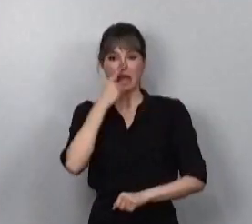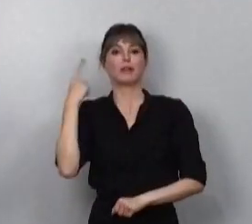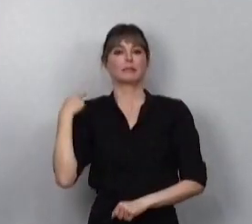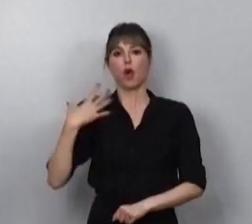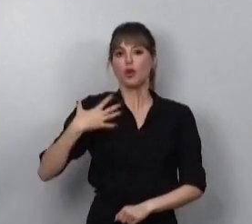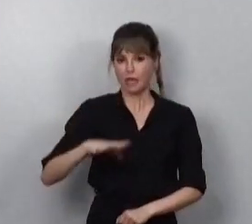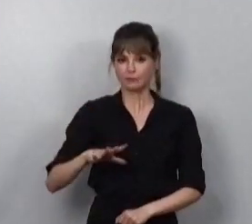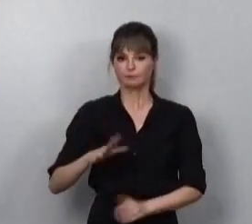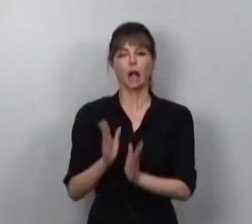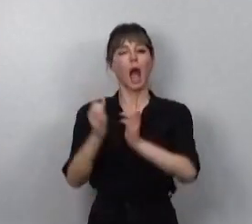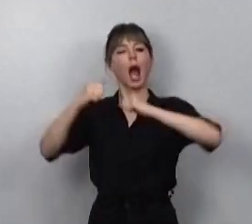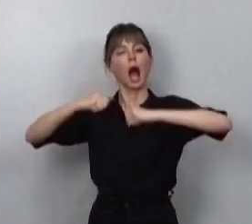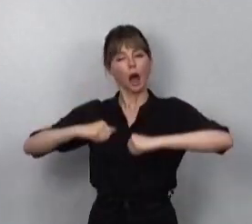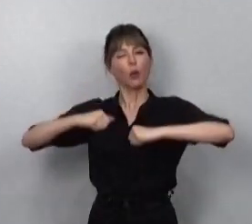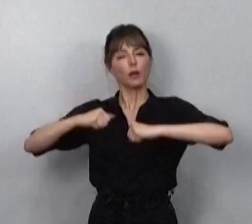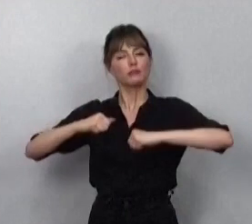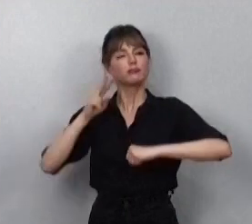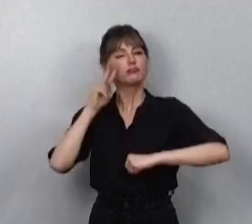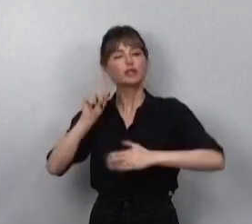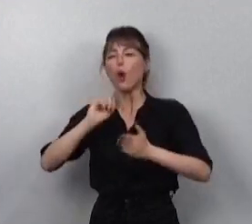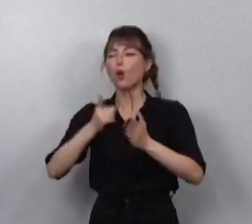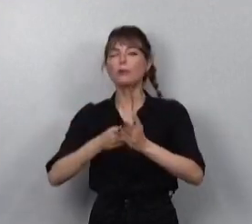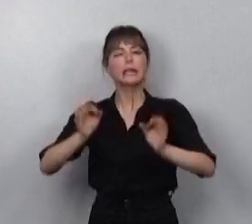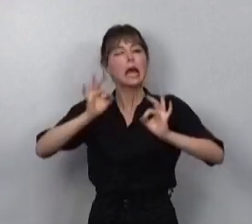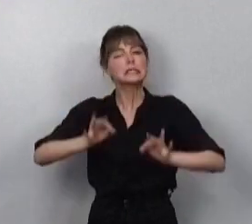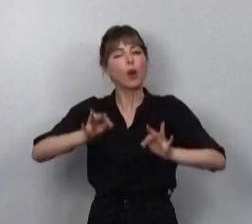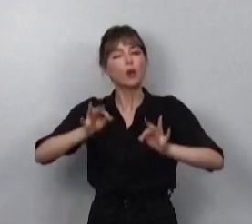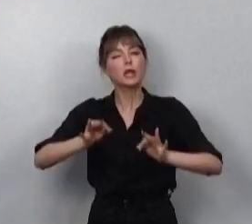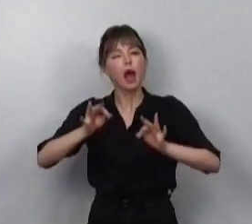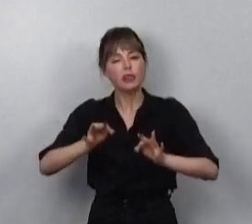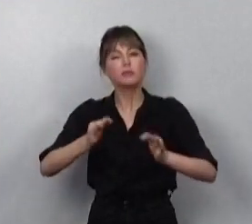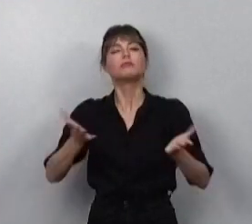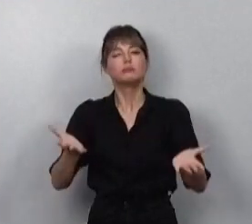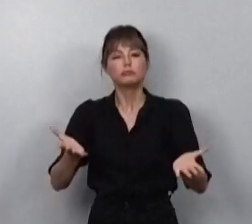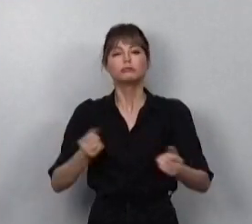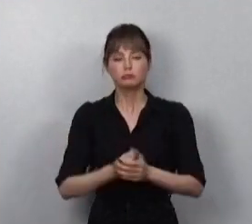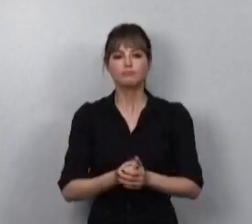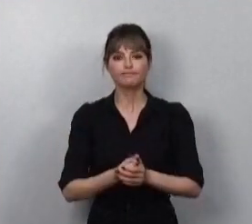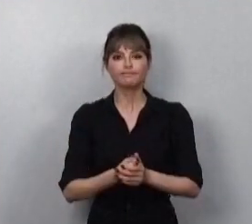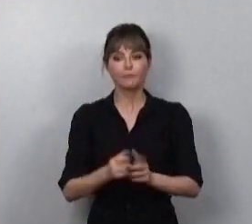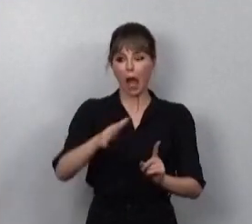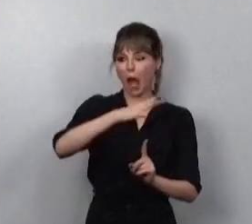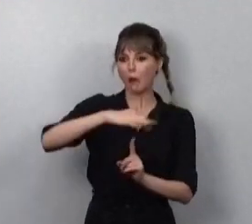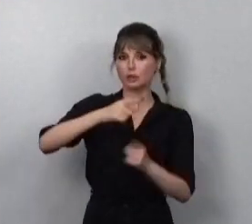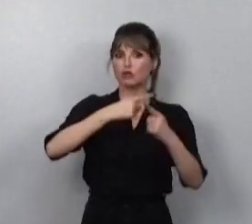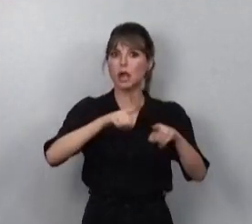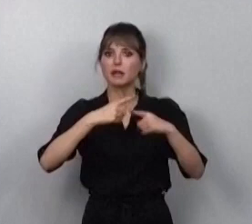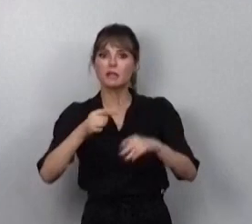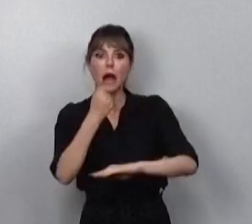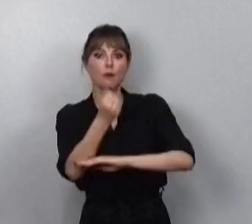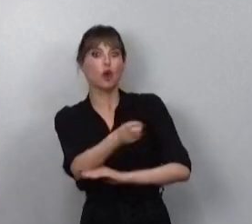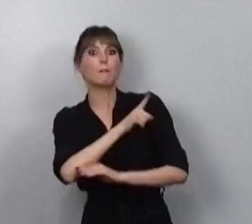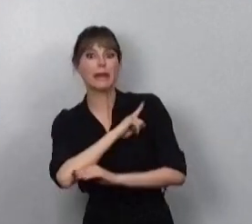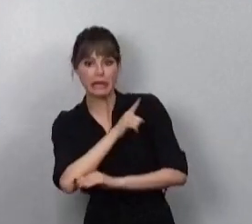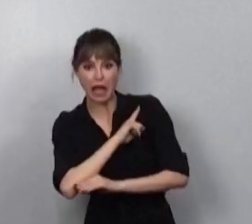el acuerdo se basa en una visión integral de la seguridad y por lo tanto se extiende a diversos ámbitos como el apoyo militar